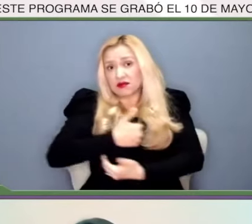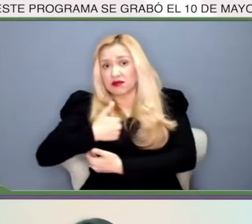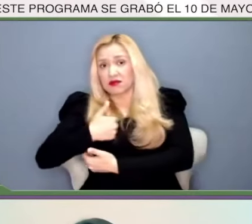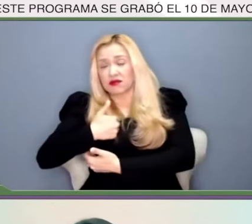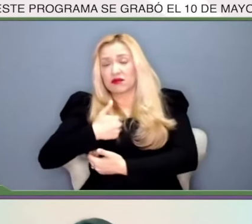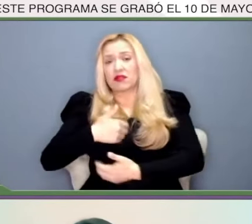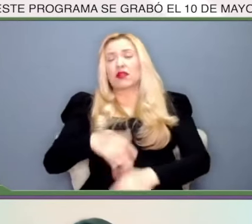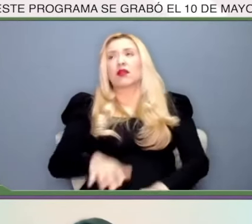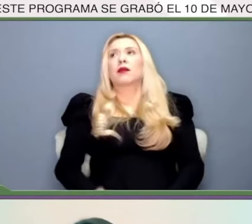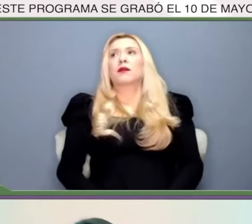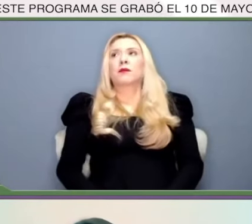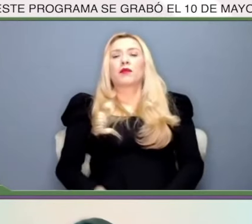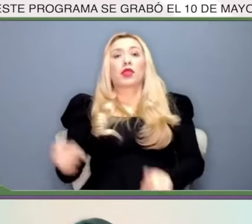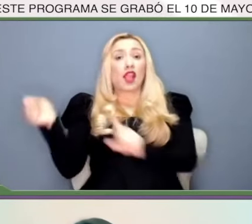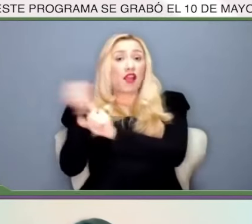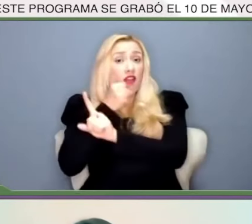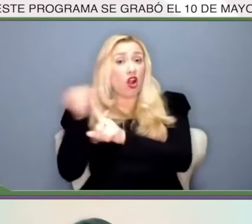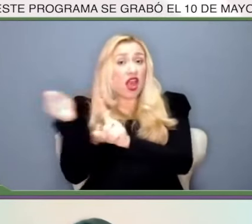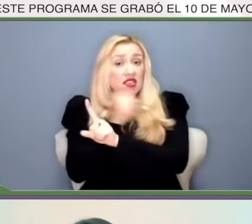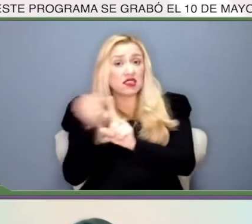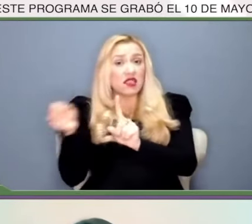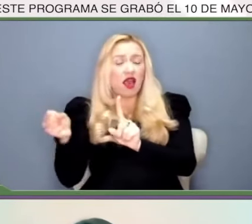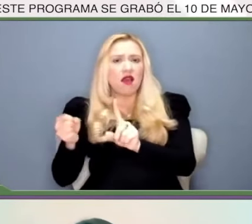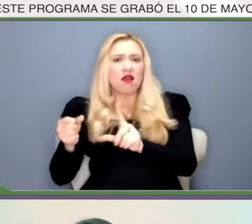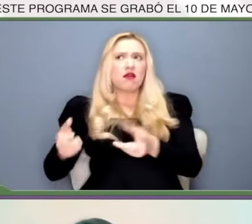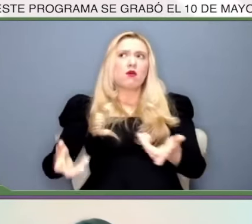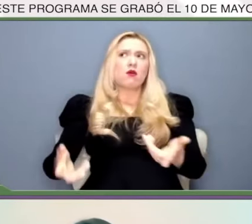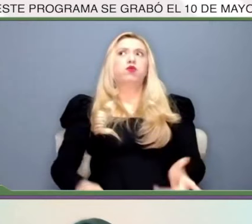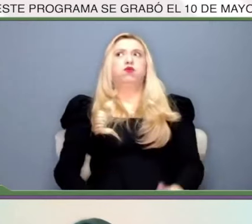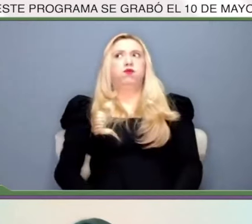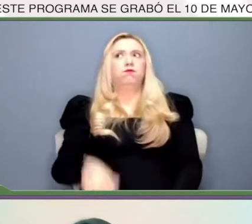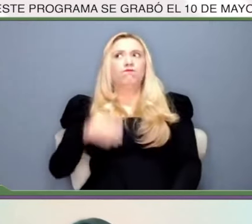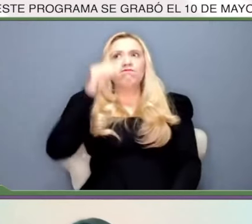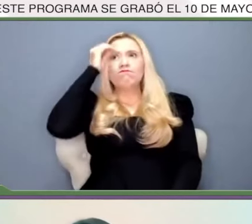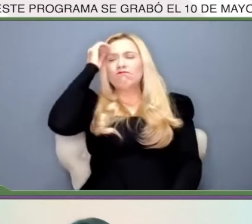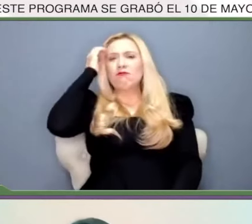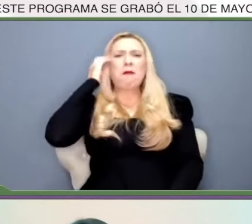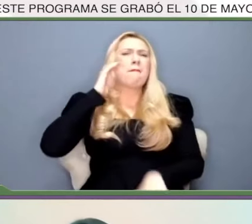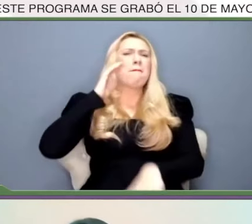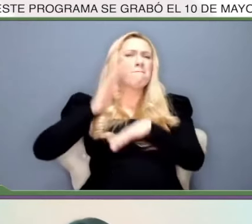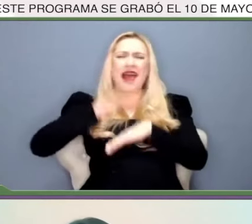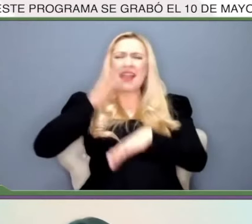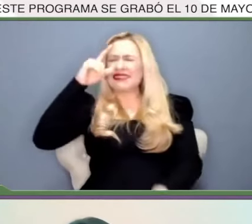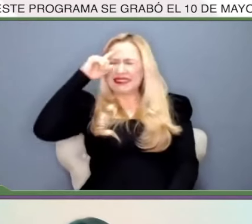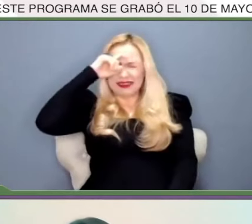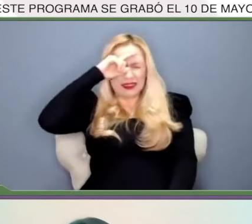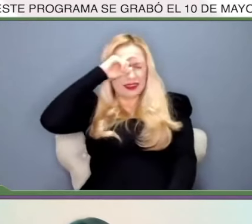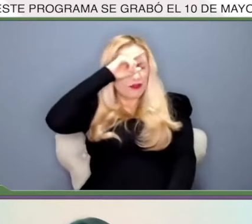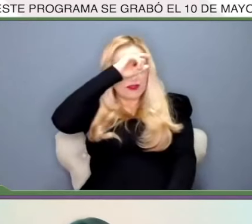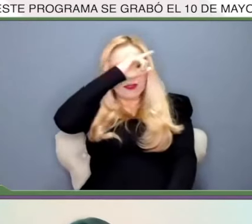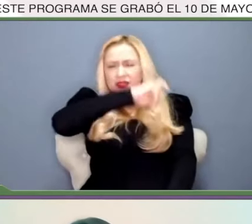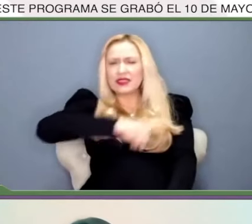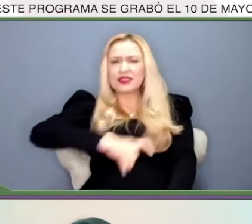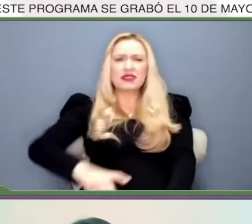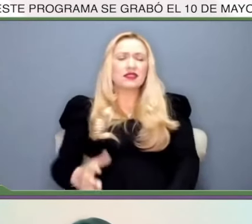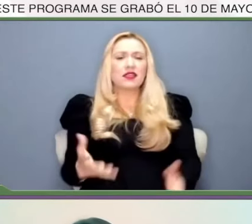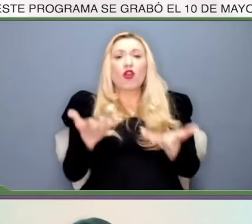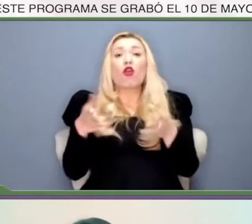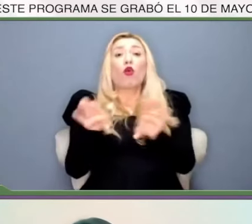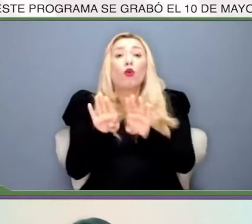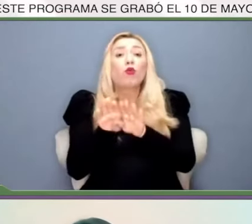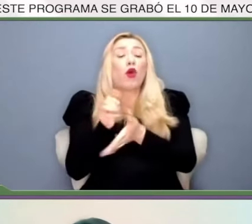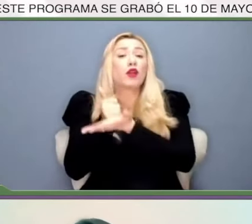pues obviamente esto es mucho más complejo, porque es como ayudas